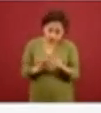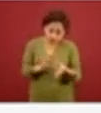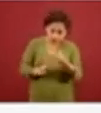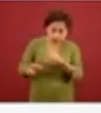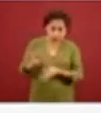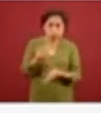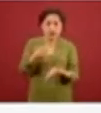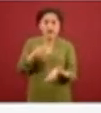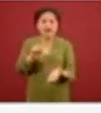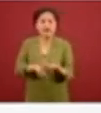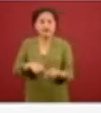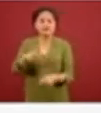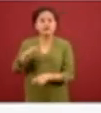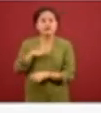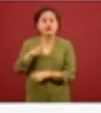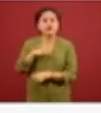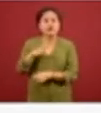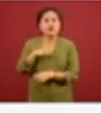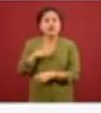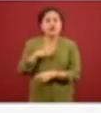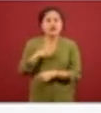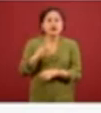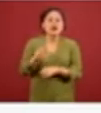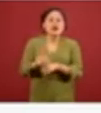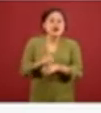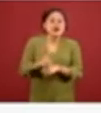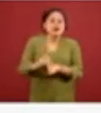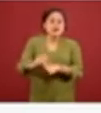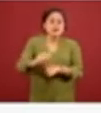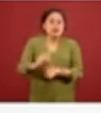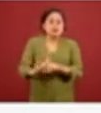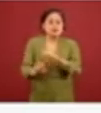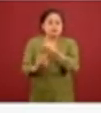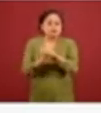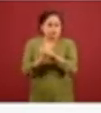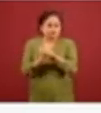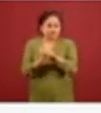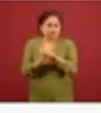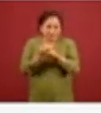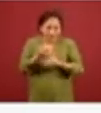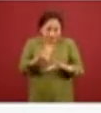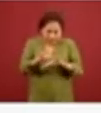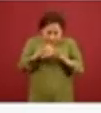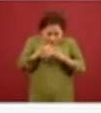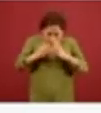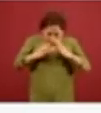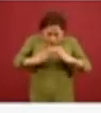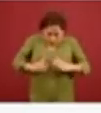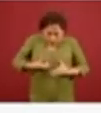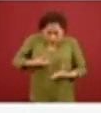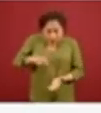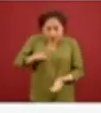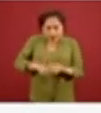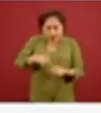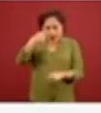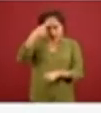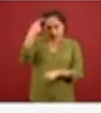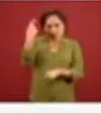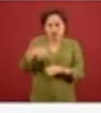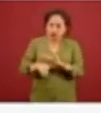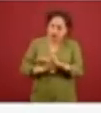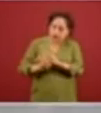Y los anticuerpos son proteínas que pueden ayudar a combatir infecciones. ¿Cuándo se producen esos